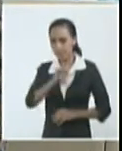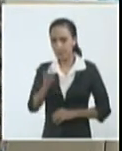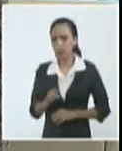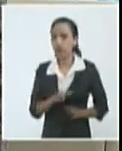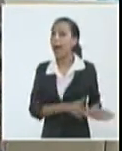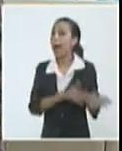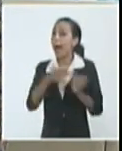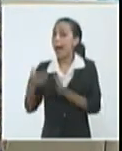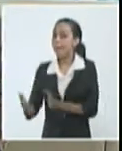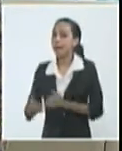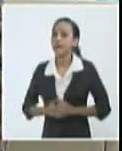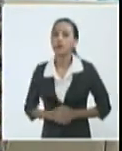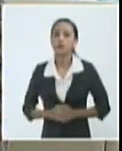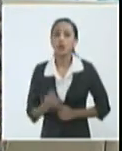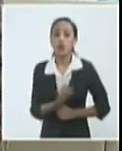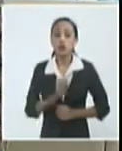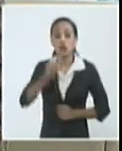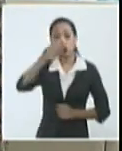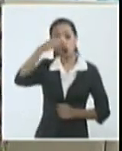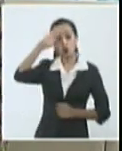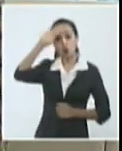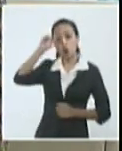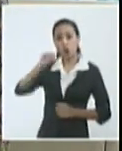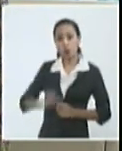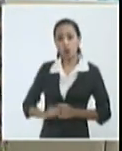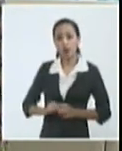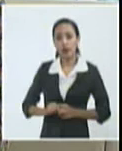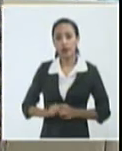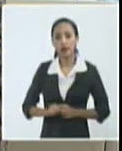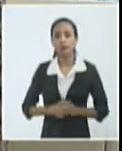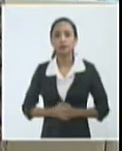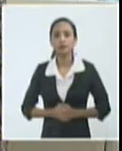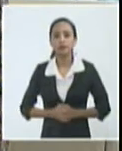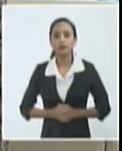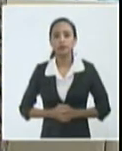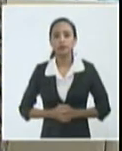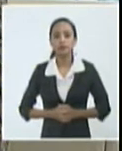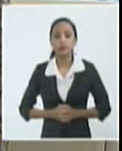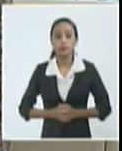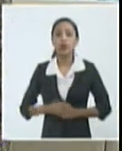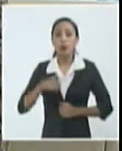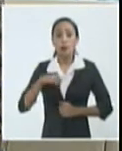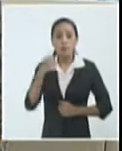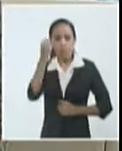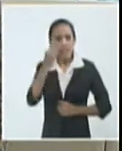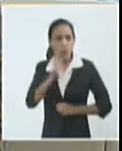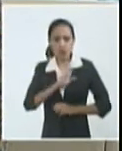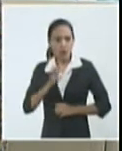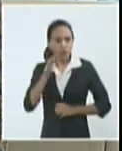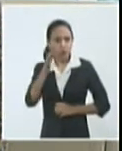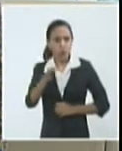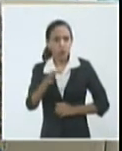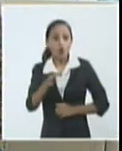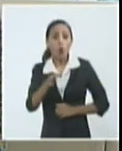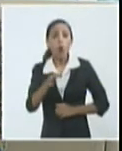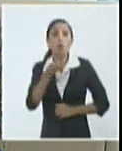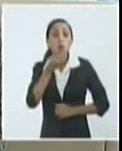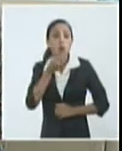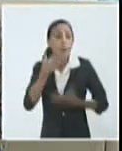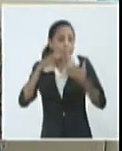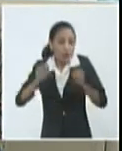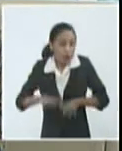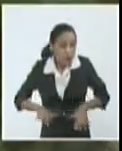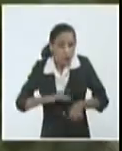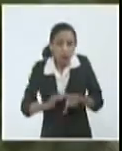tenemos los cubanos de que no tengamos que enfrentar otros picos pandémicos tan duros como los que hemos vivido en estos últimos